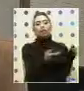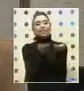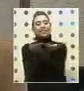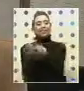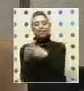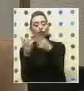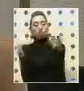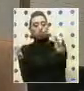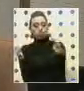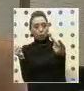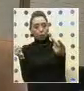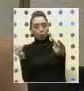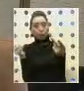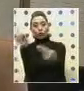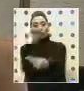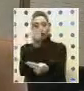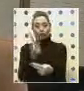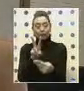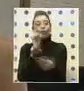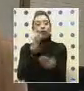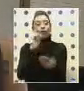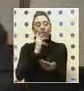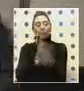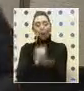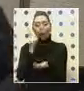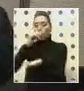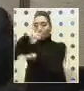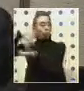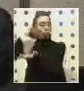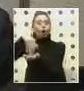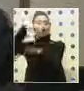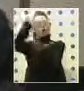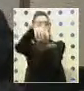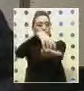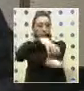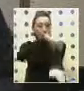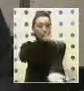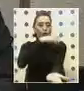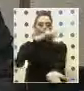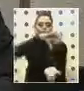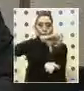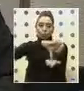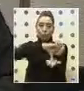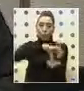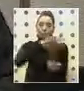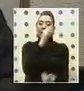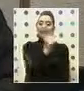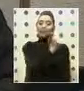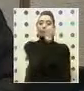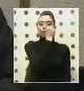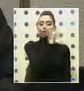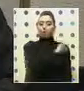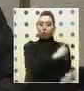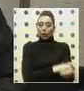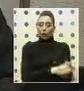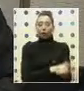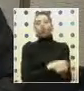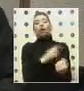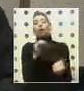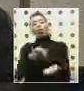a lo largo y ancho de nuestra nación, pues una nación es tan fuerte como la más débil de sus regiones.